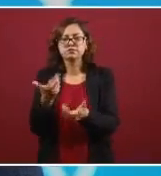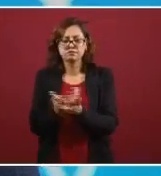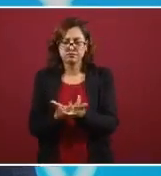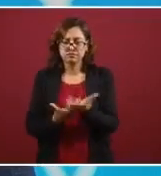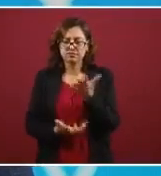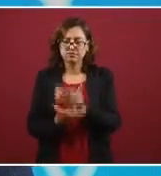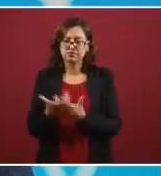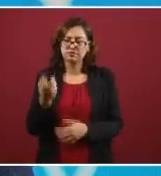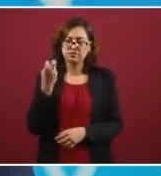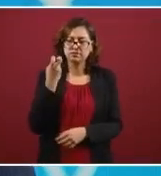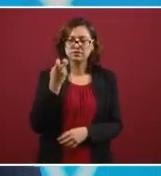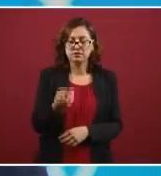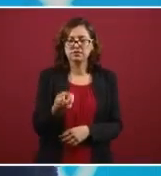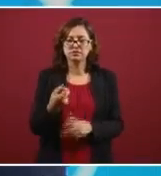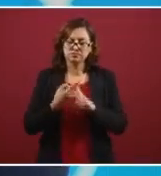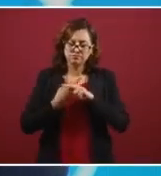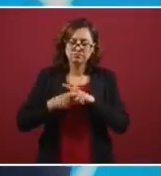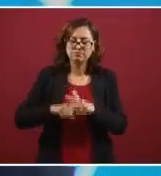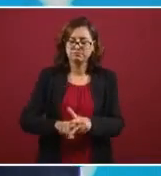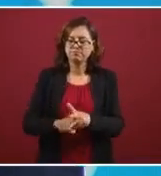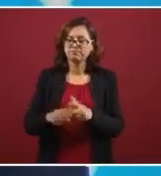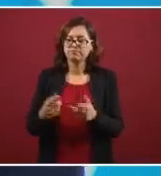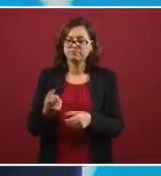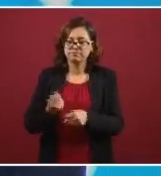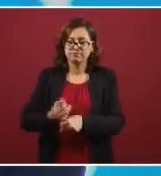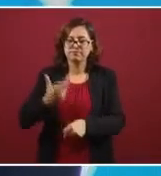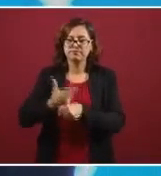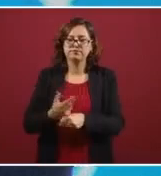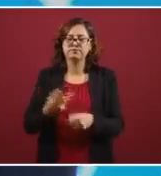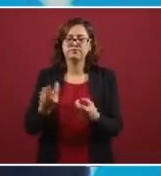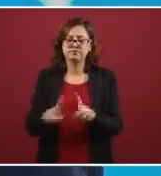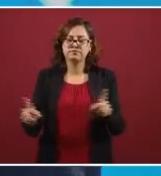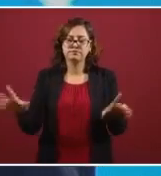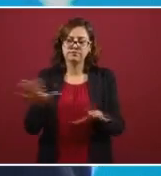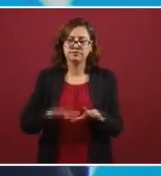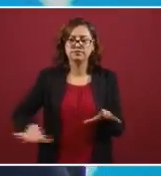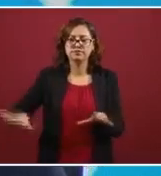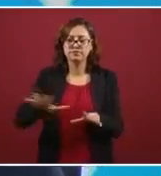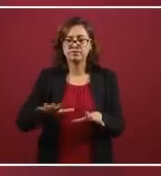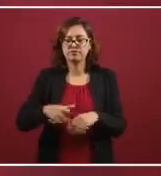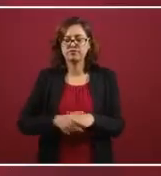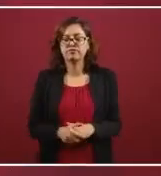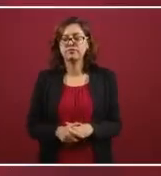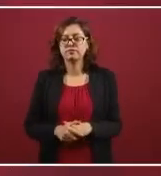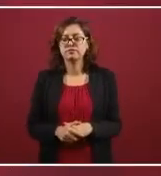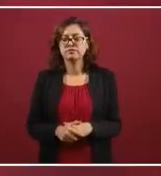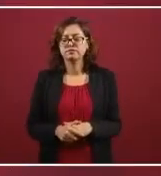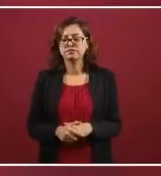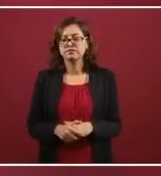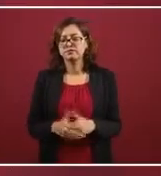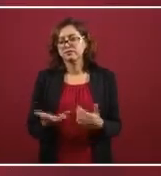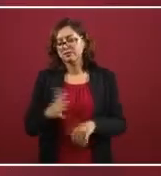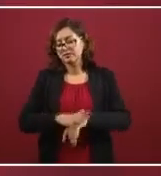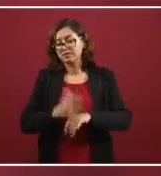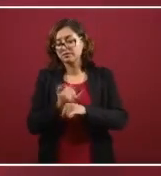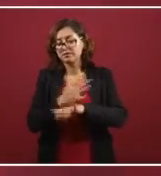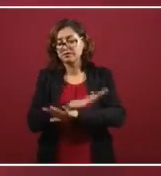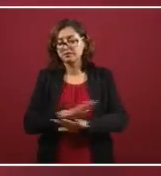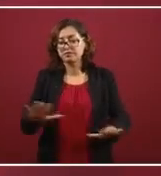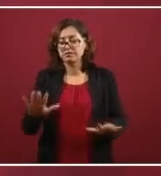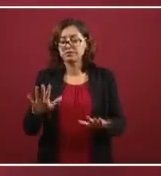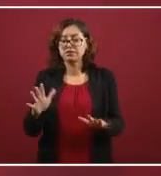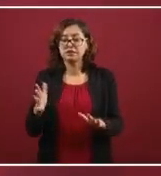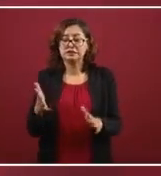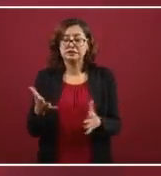nace el Ministerio de Desarrollo Social. Pero nace en un conjunto de transformaciones profundas. Nace en medio de